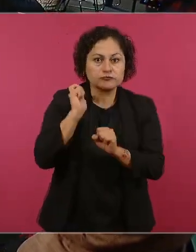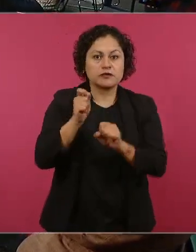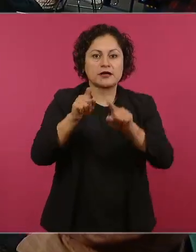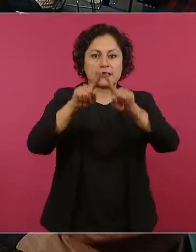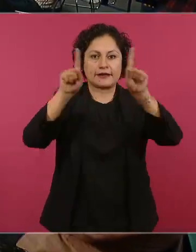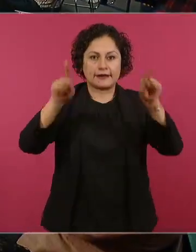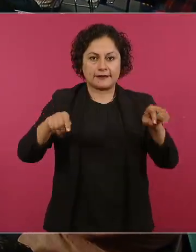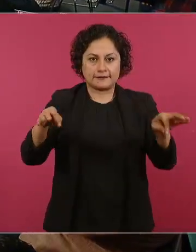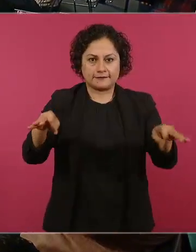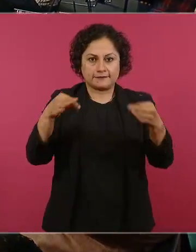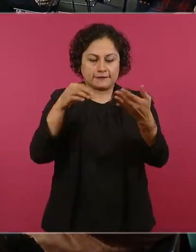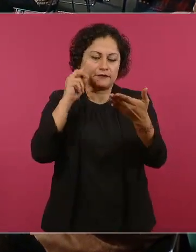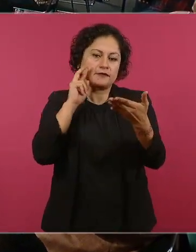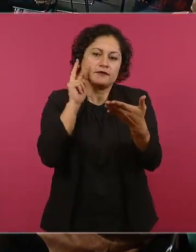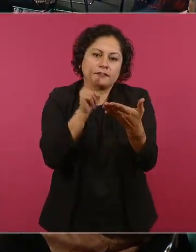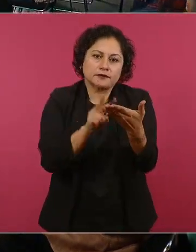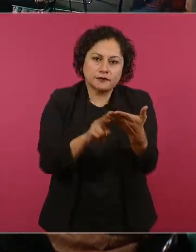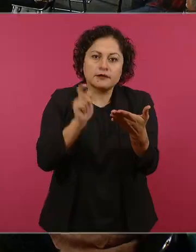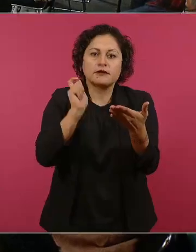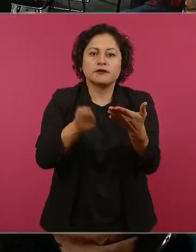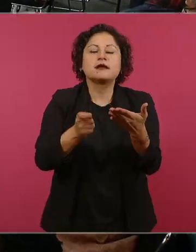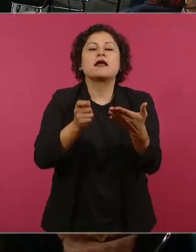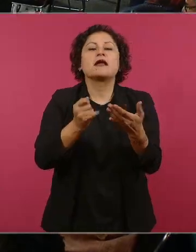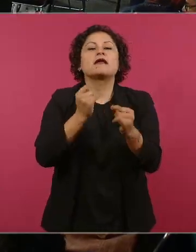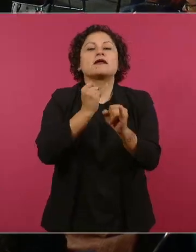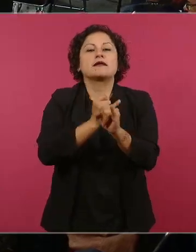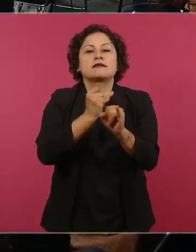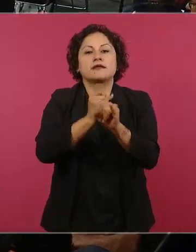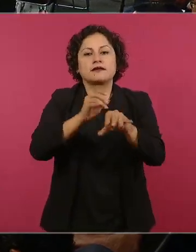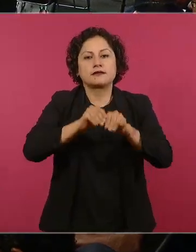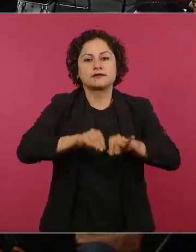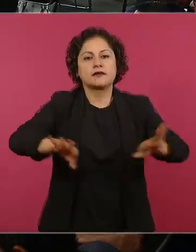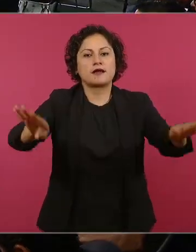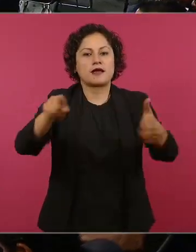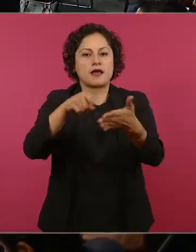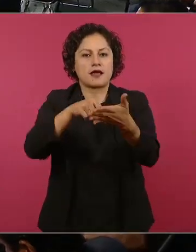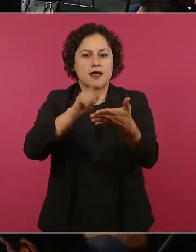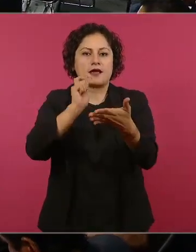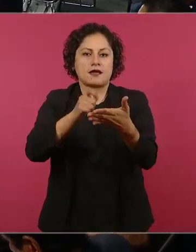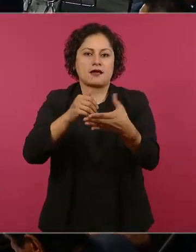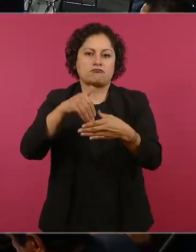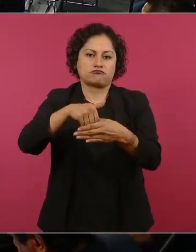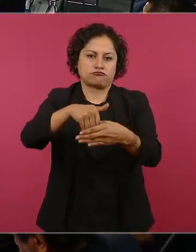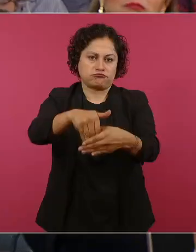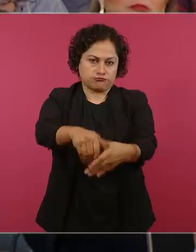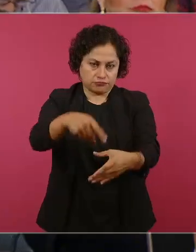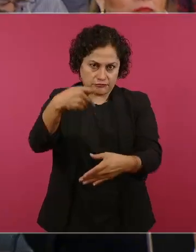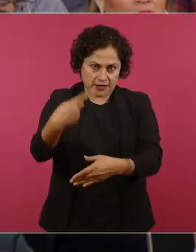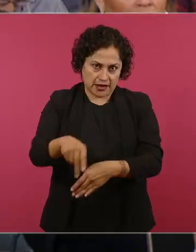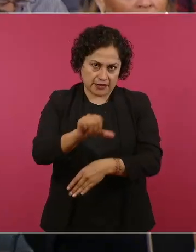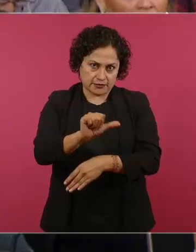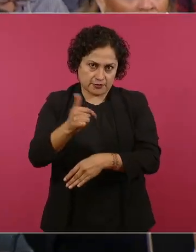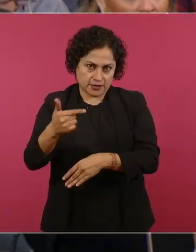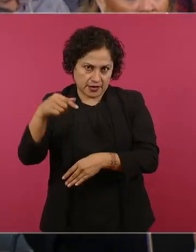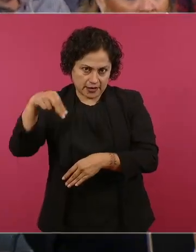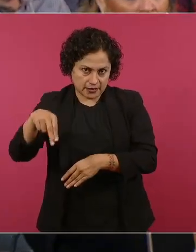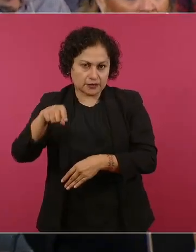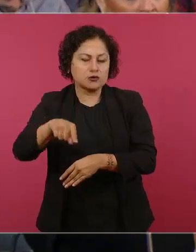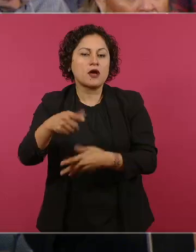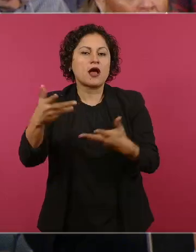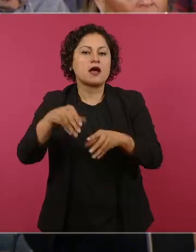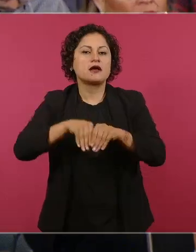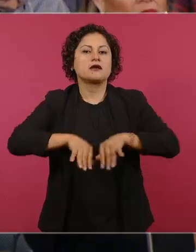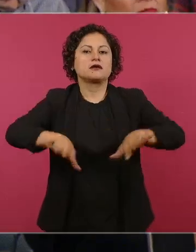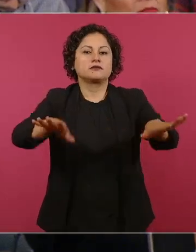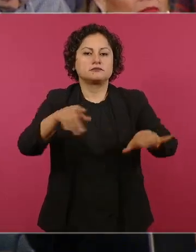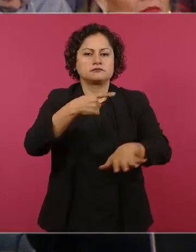Federal de Seguridad que liberó en internet el Archivo General de la Nación, y nos llama la atención el archivo justamente